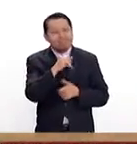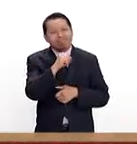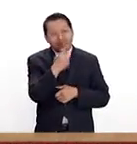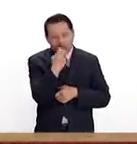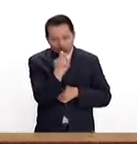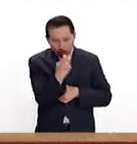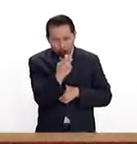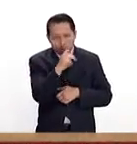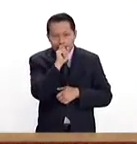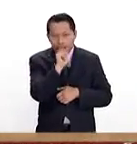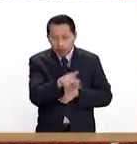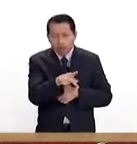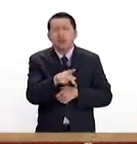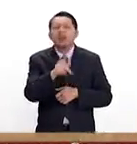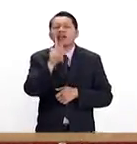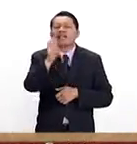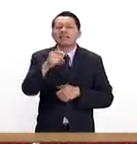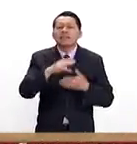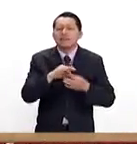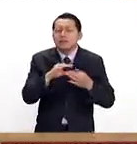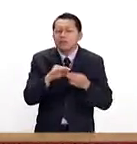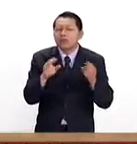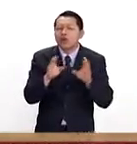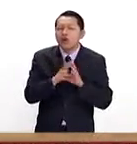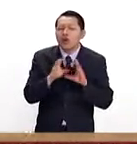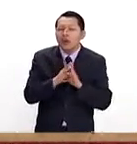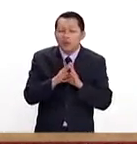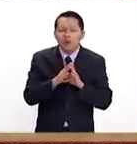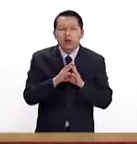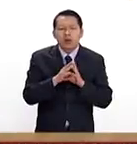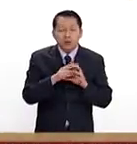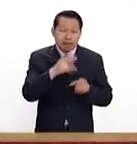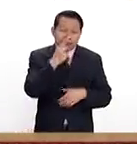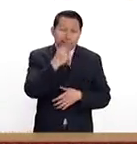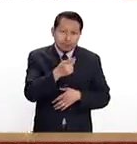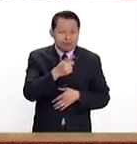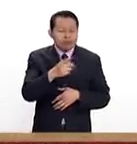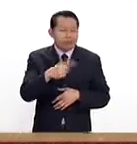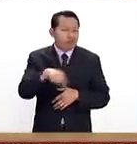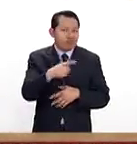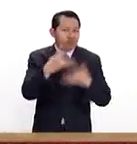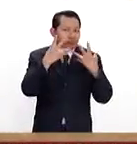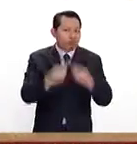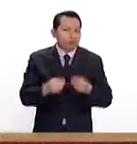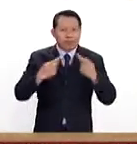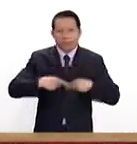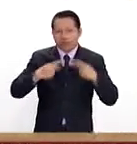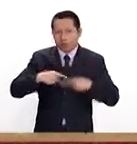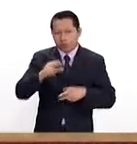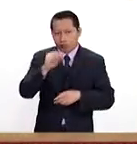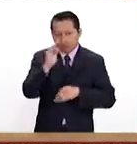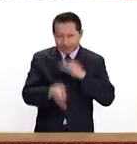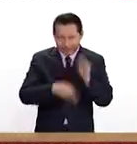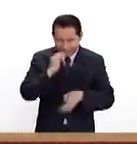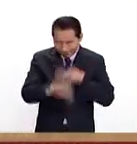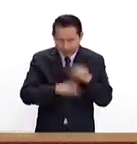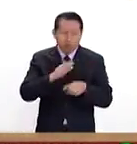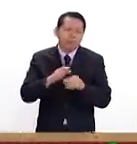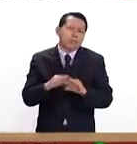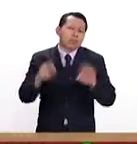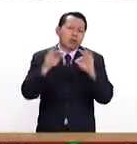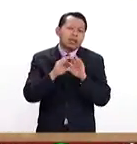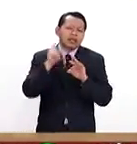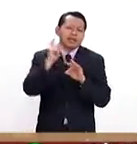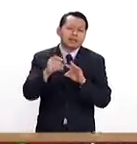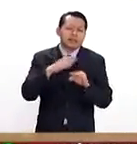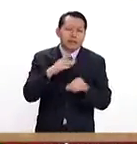Y lo que está cuestionando es pues su bajo nivel de aprobación, que creo que hay que ver en medios lo que pasó este fin de semana para decir que